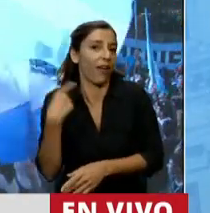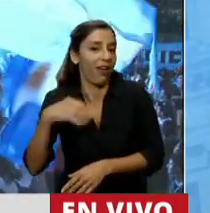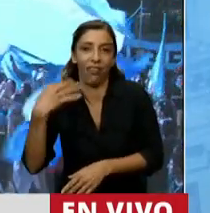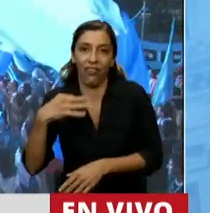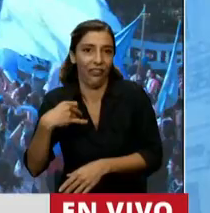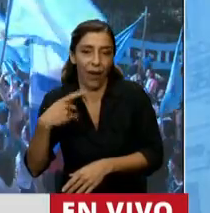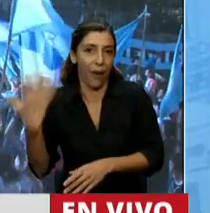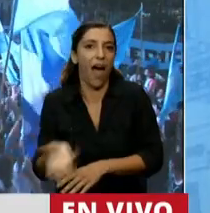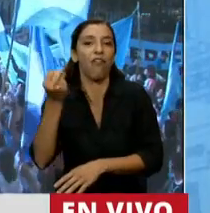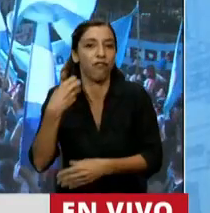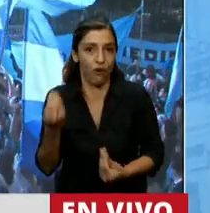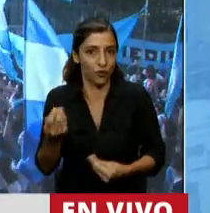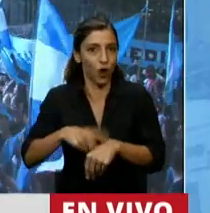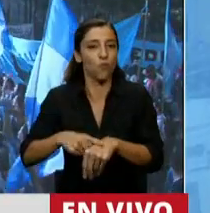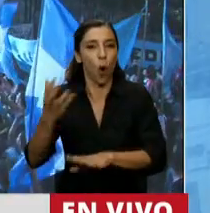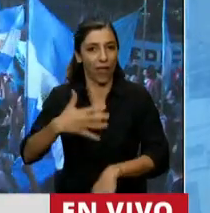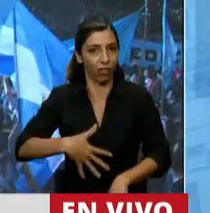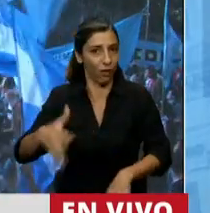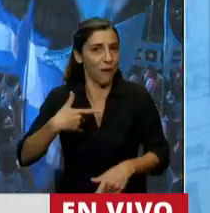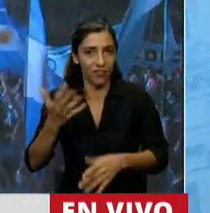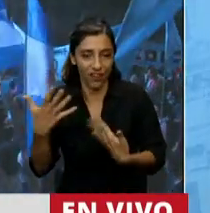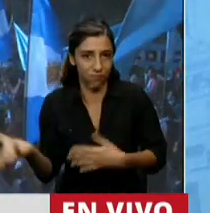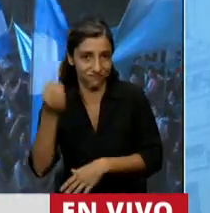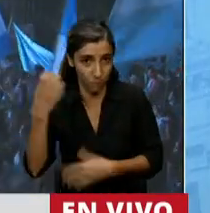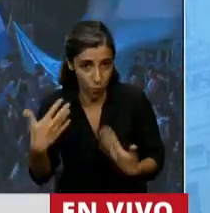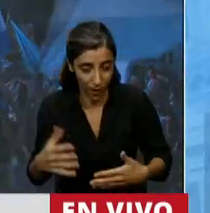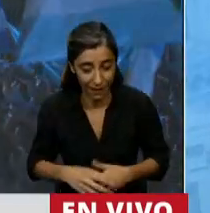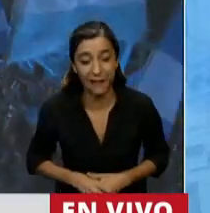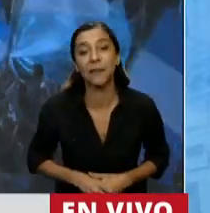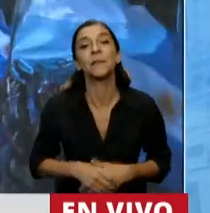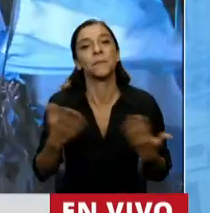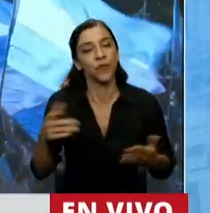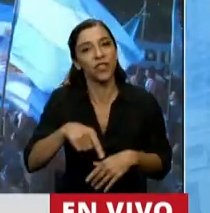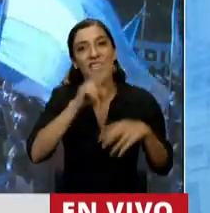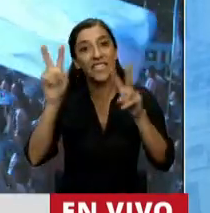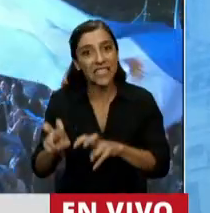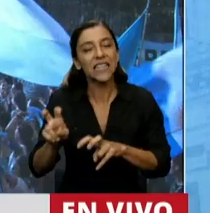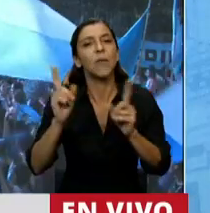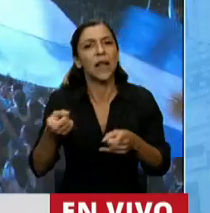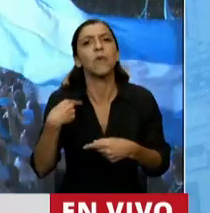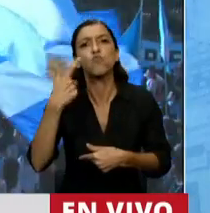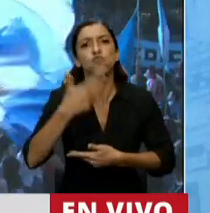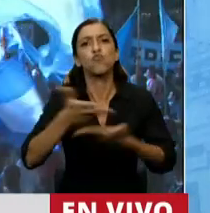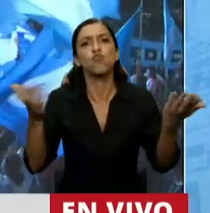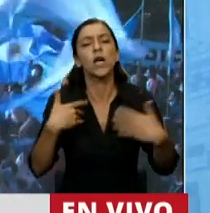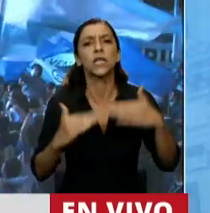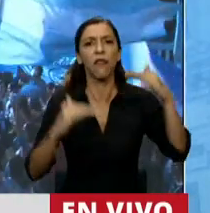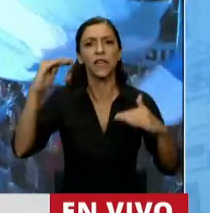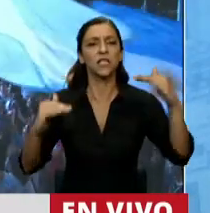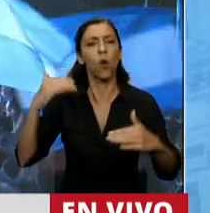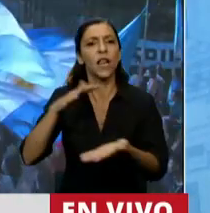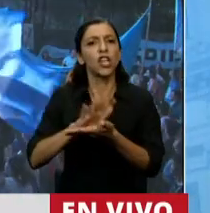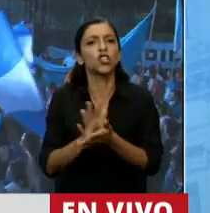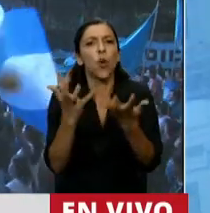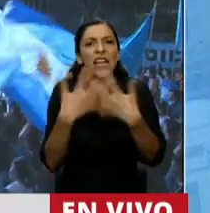prenatal. Es importante que estemos debatiendo porque este tema también nos muestra el desigual funcionamiento de